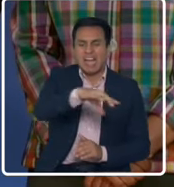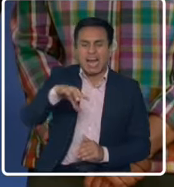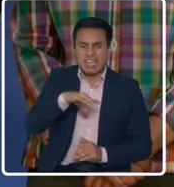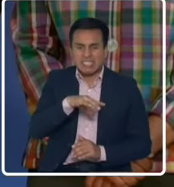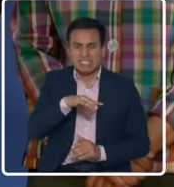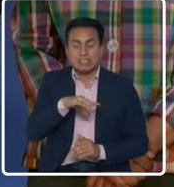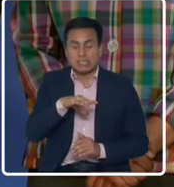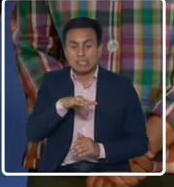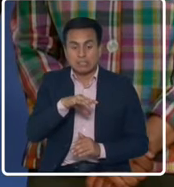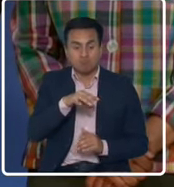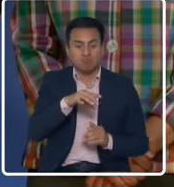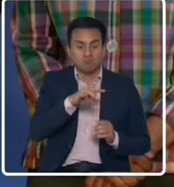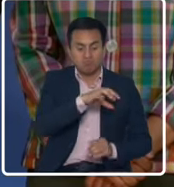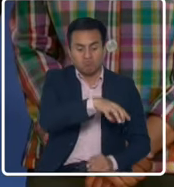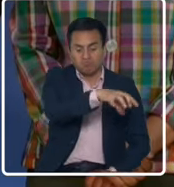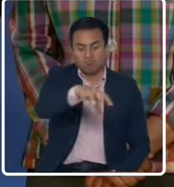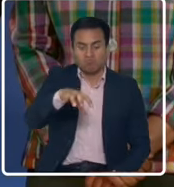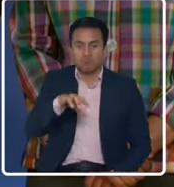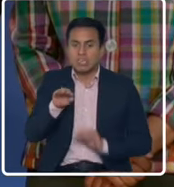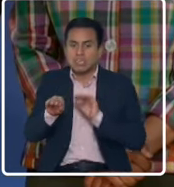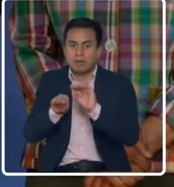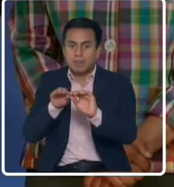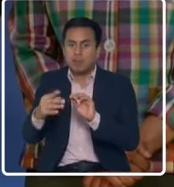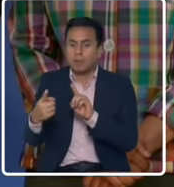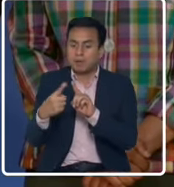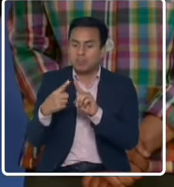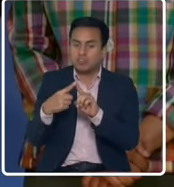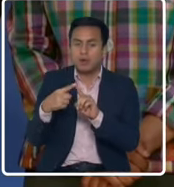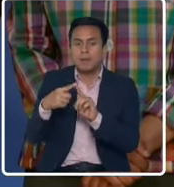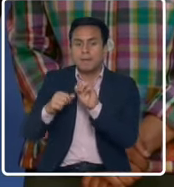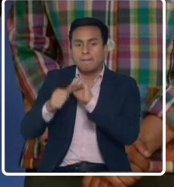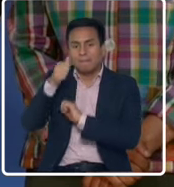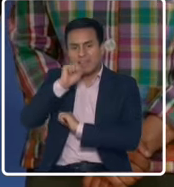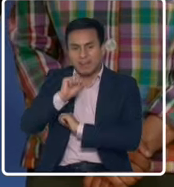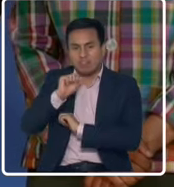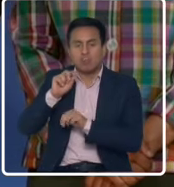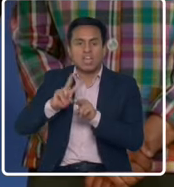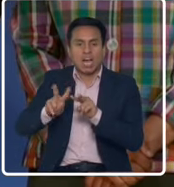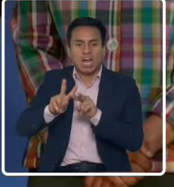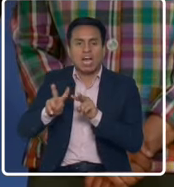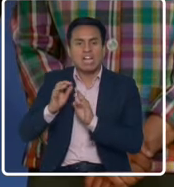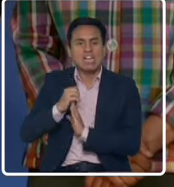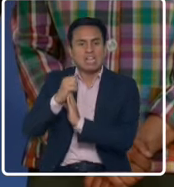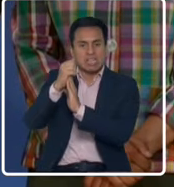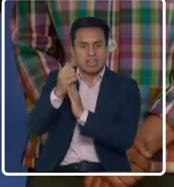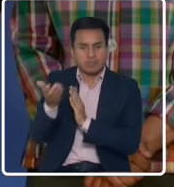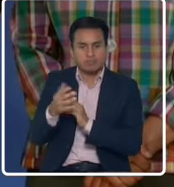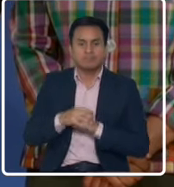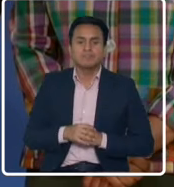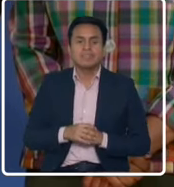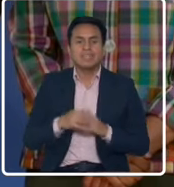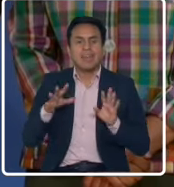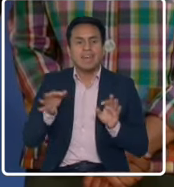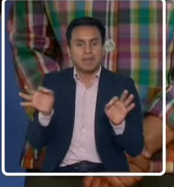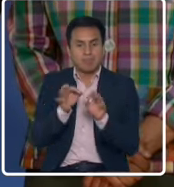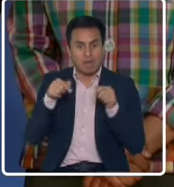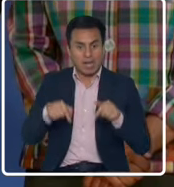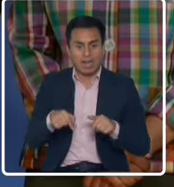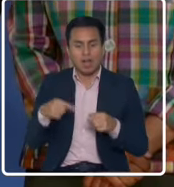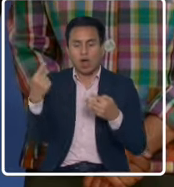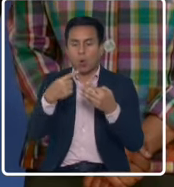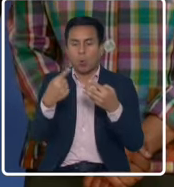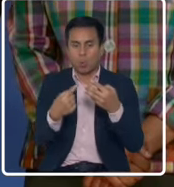cuales en los cuales estamos haciendo un llamado a la participación de los privados para que ejerzan su liderazgo como bien Se ha dicho Acá